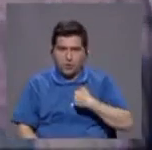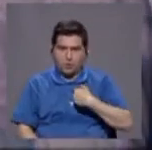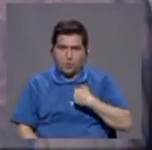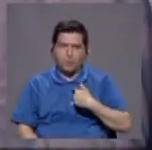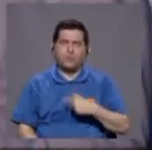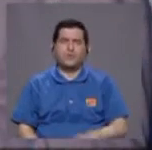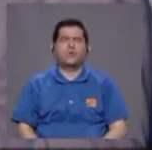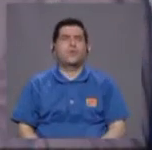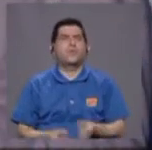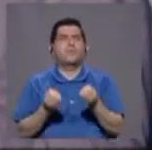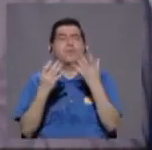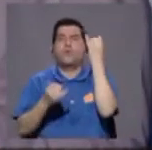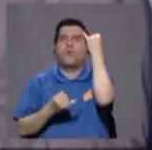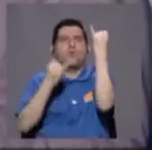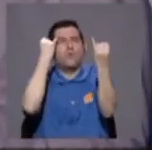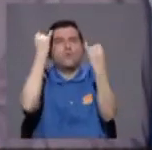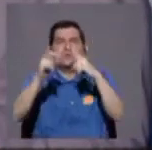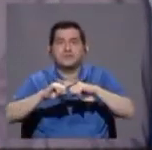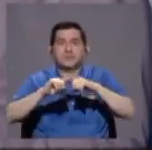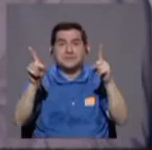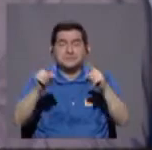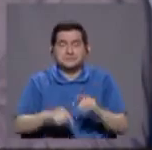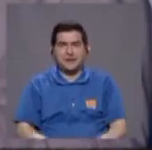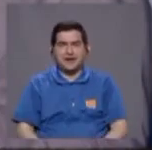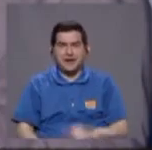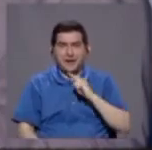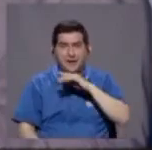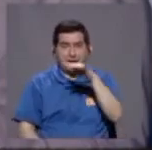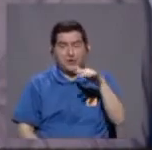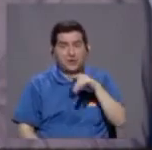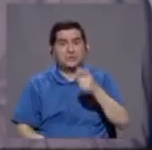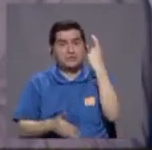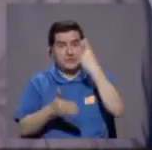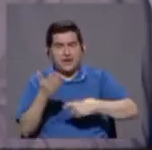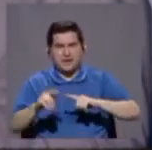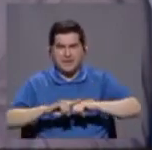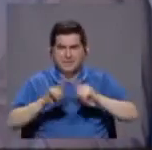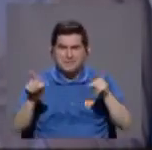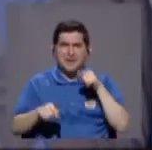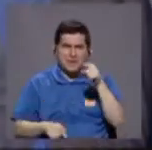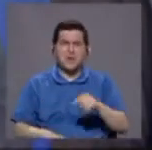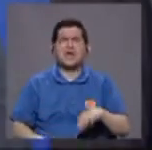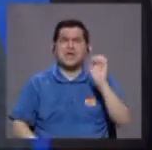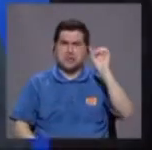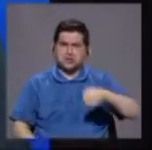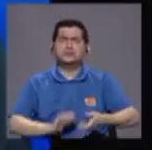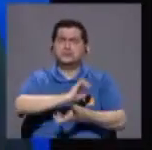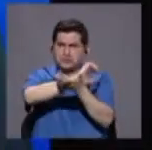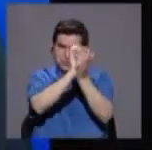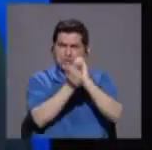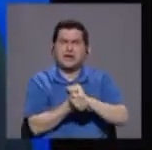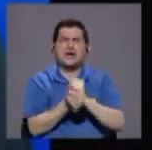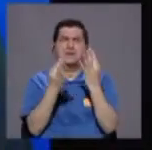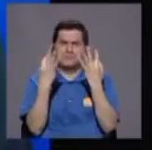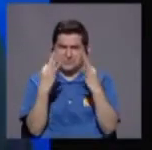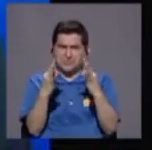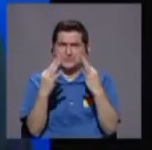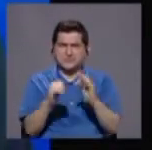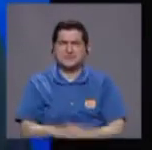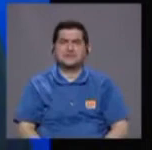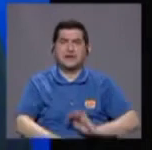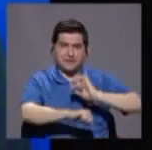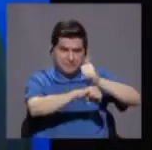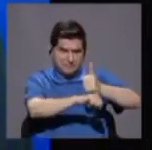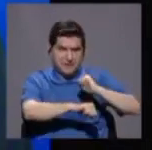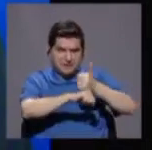ideales al gobierno y la realidad se impone, pero yo creo que sí hubiera hecho una serie de cambios que hubieran